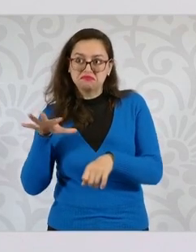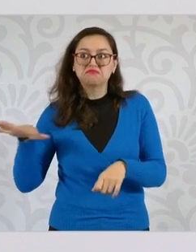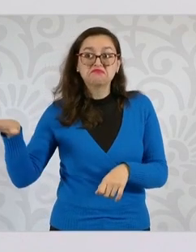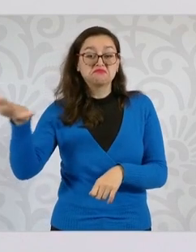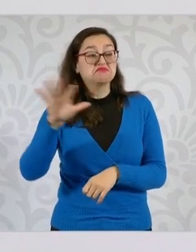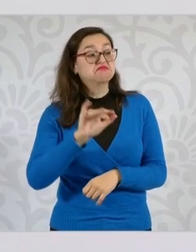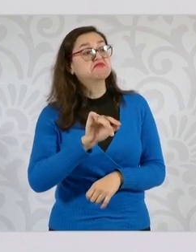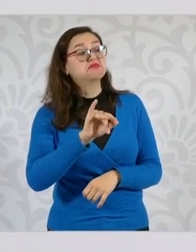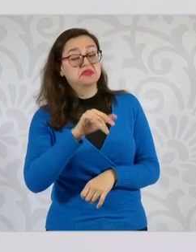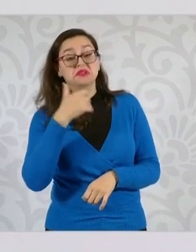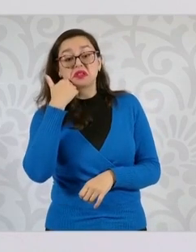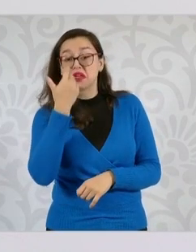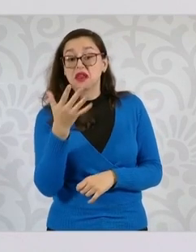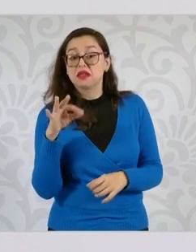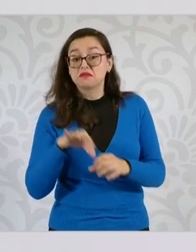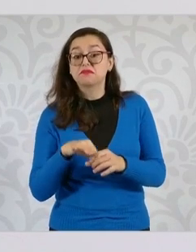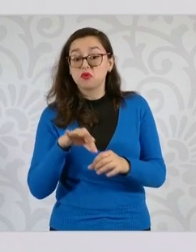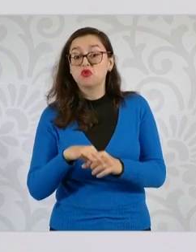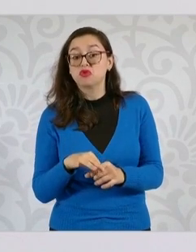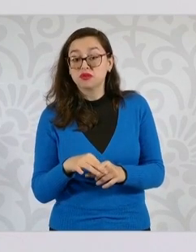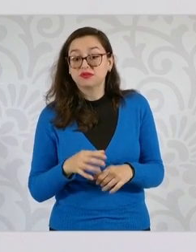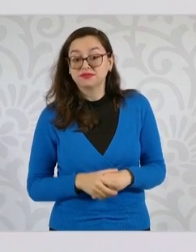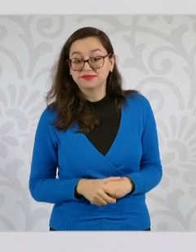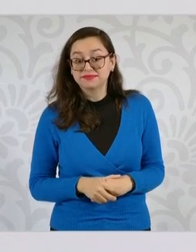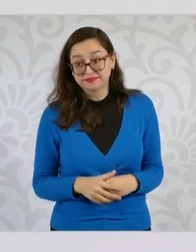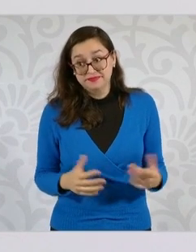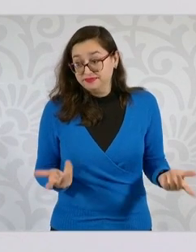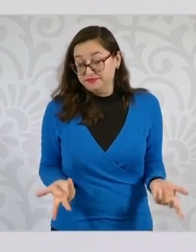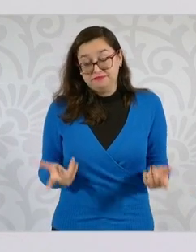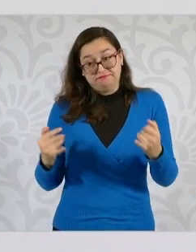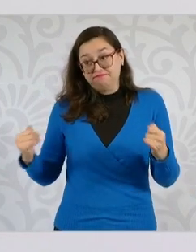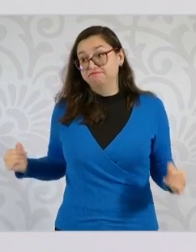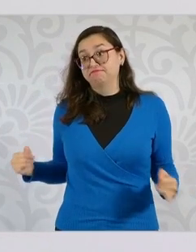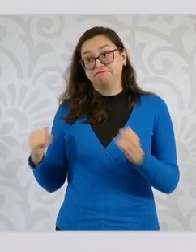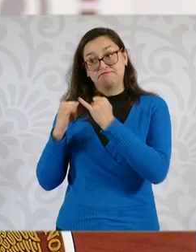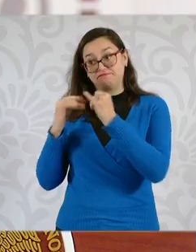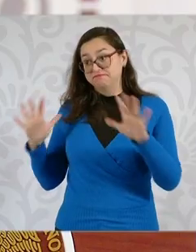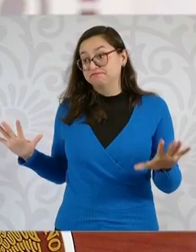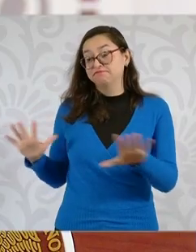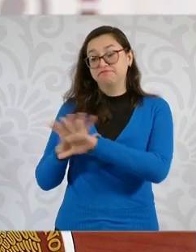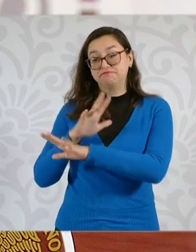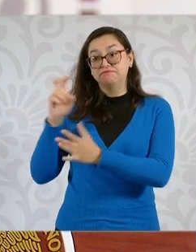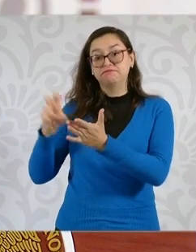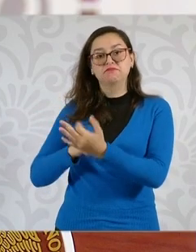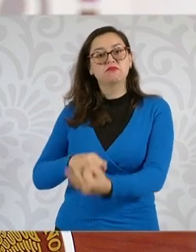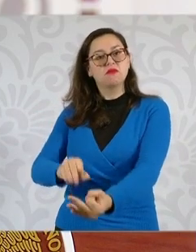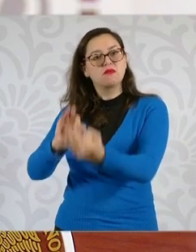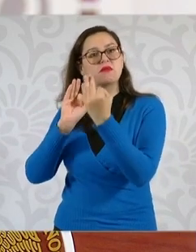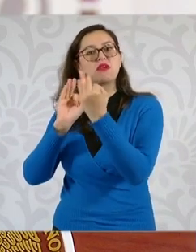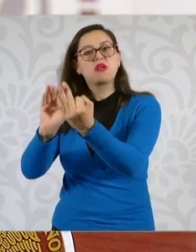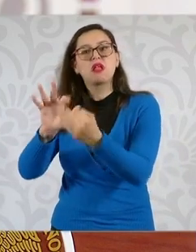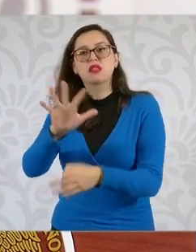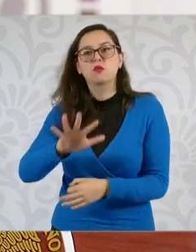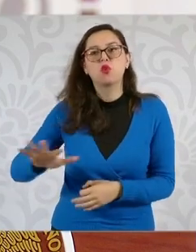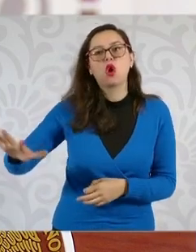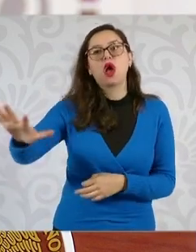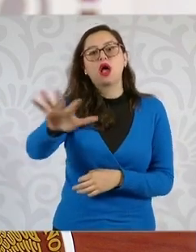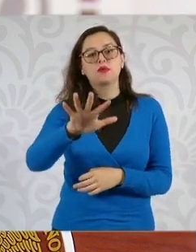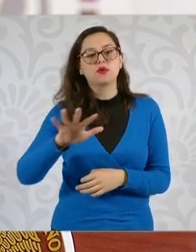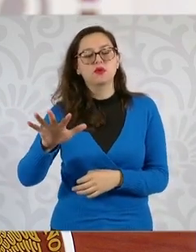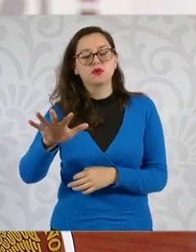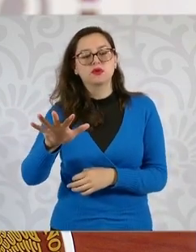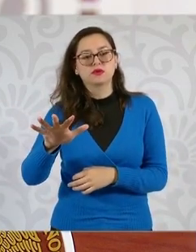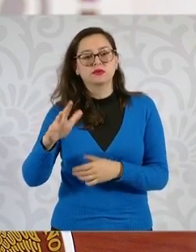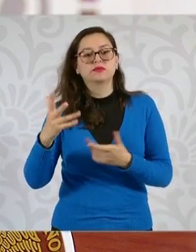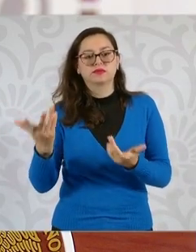entonces es la propia institución que se está reformando que va a responder al pueblo y además todos los